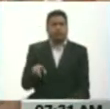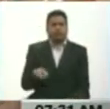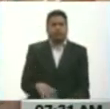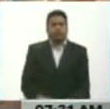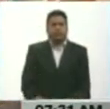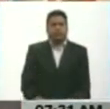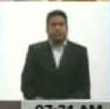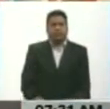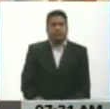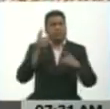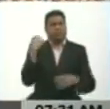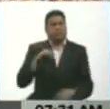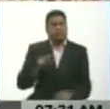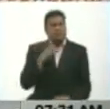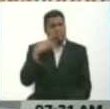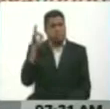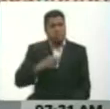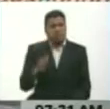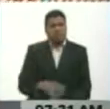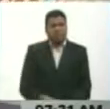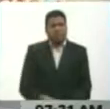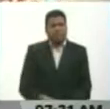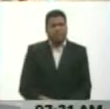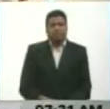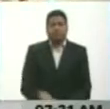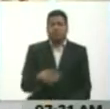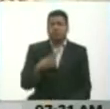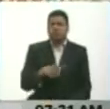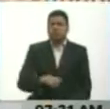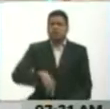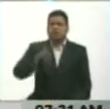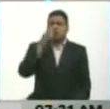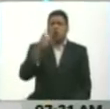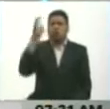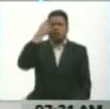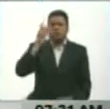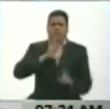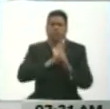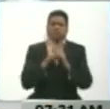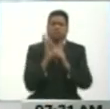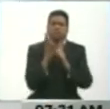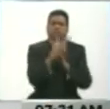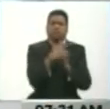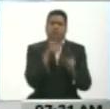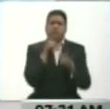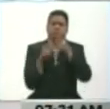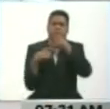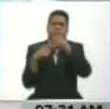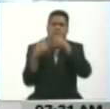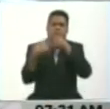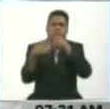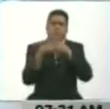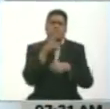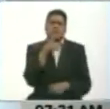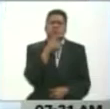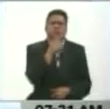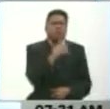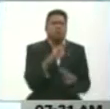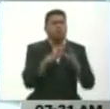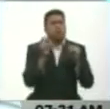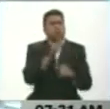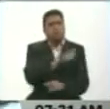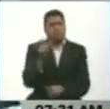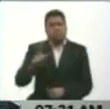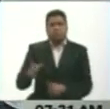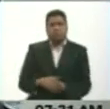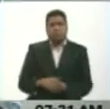Algún interés tienen, ¿verdad? Esta fue en la rueda de prensa ofrecida hace dos días y de forma histórica, inédita en la política venezolana y latinoamericana, porque no solamente